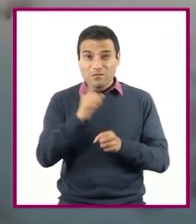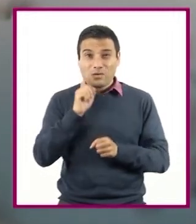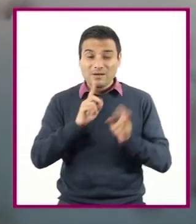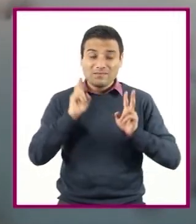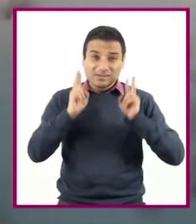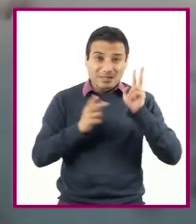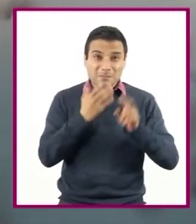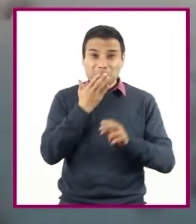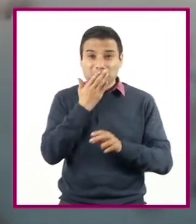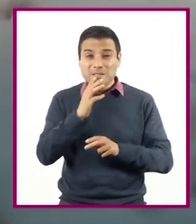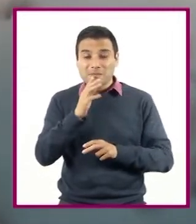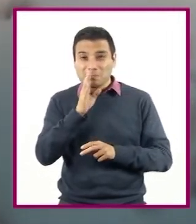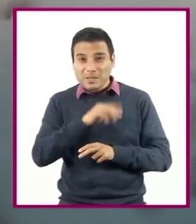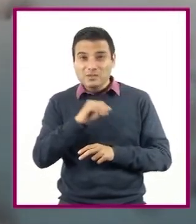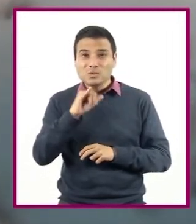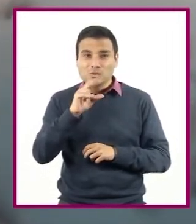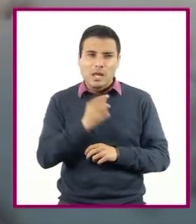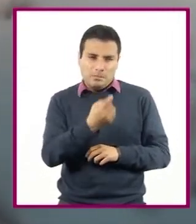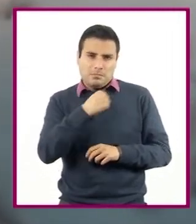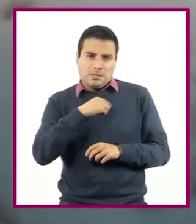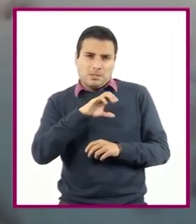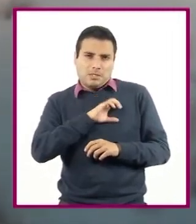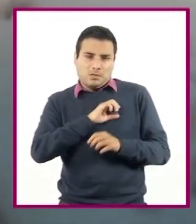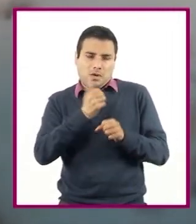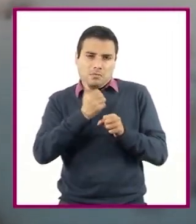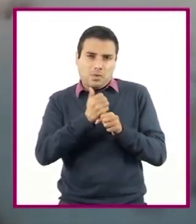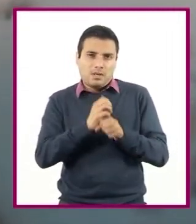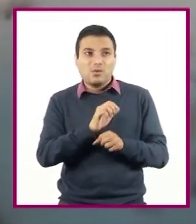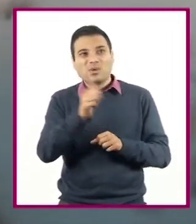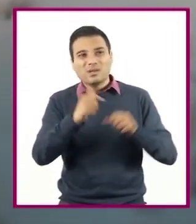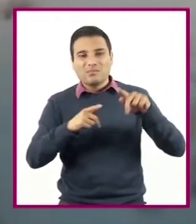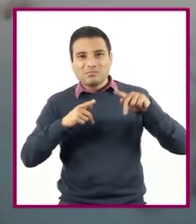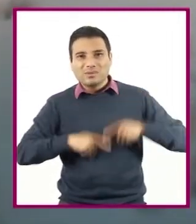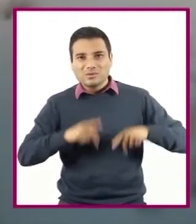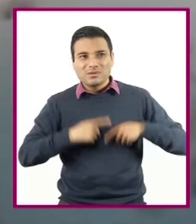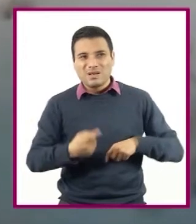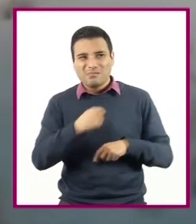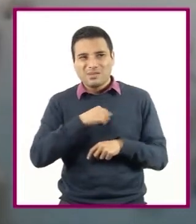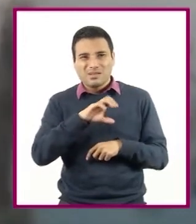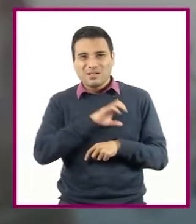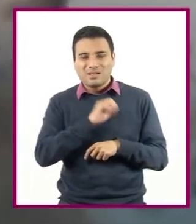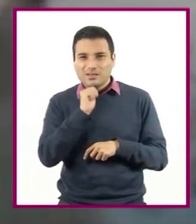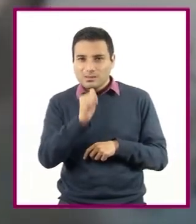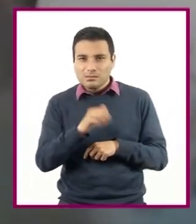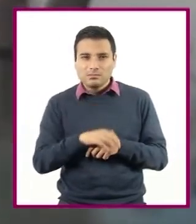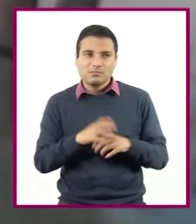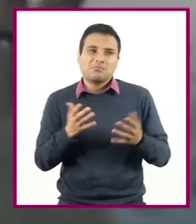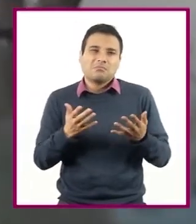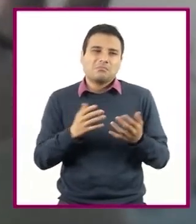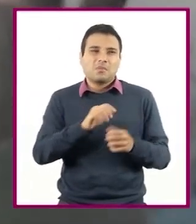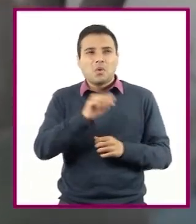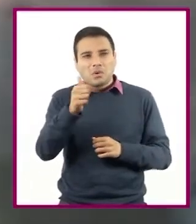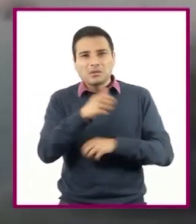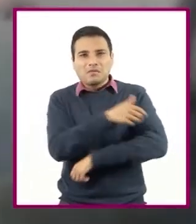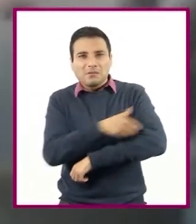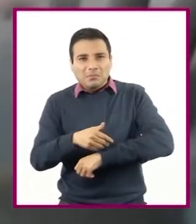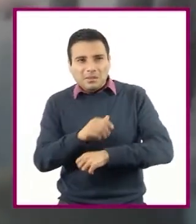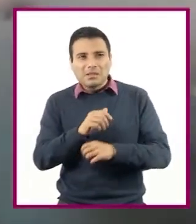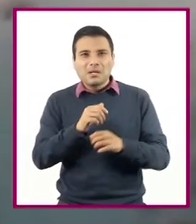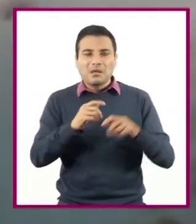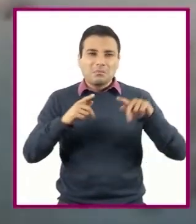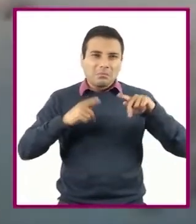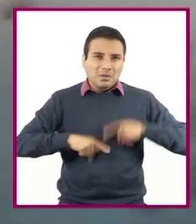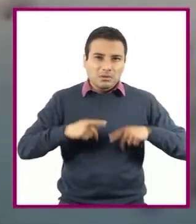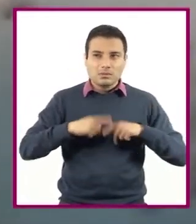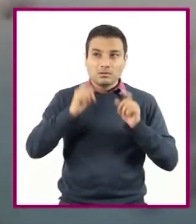claro, ella sí te quiere. Entonces, no importa que la demás familia te rechace, te haga groserías,